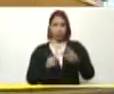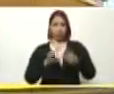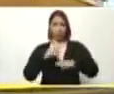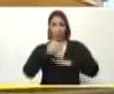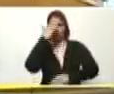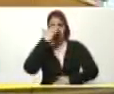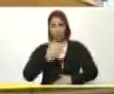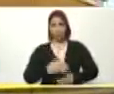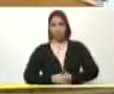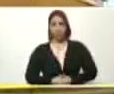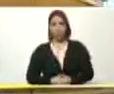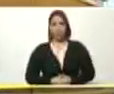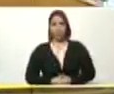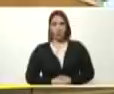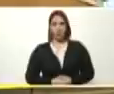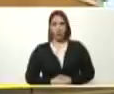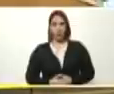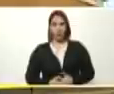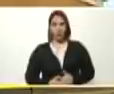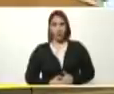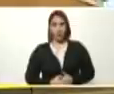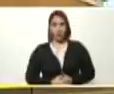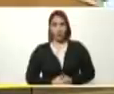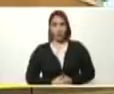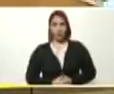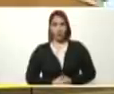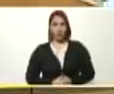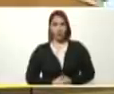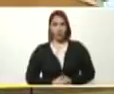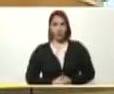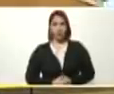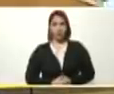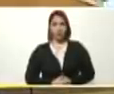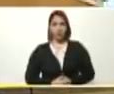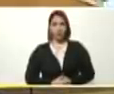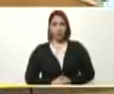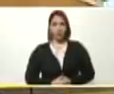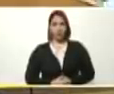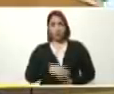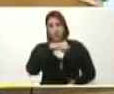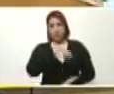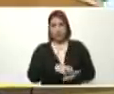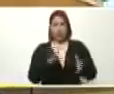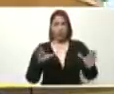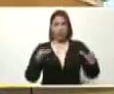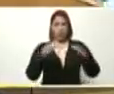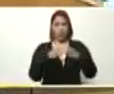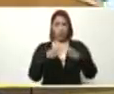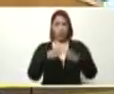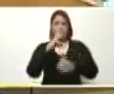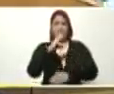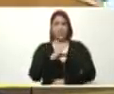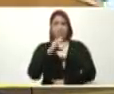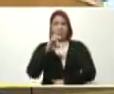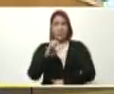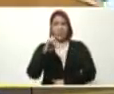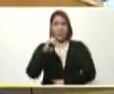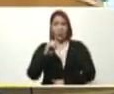general Juan Dubulay Peroso, segundo comandante y jefe de Estado Mayor Conjunto del CEO FAN,